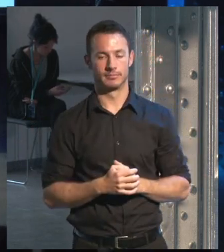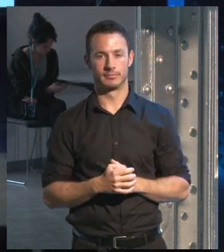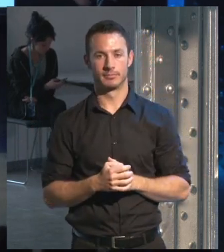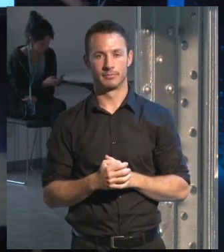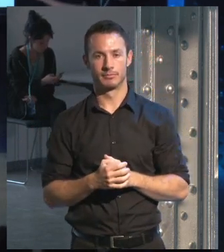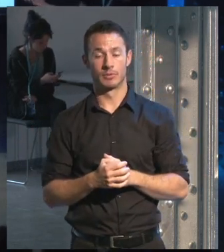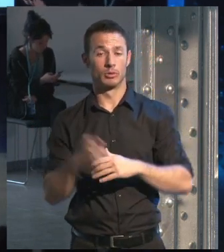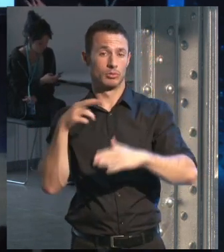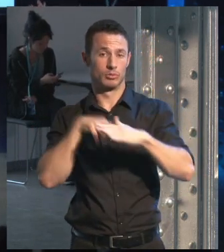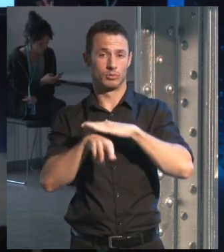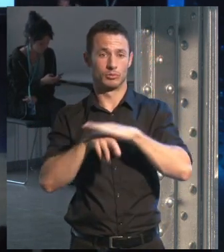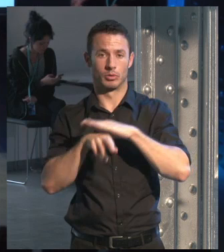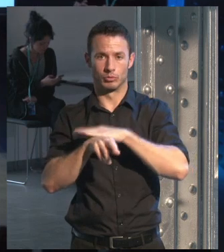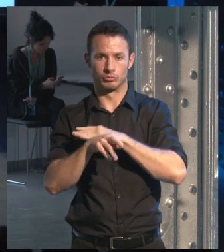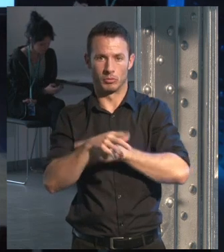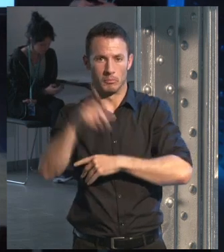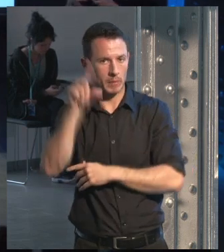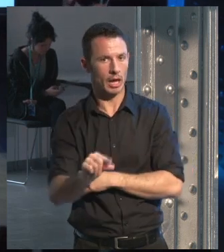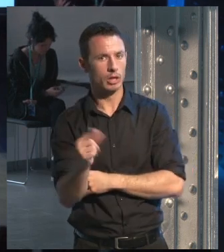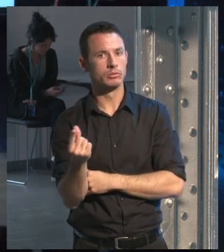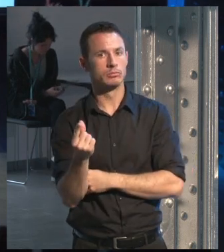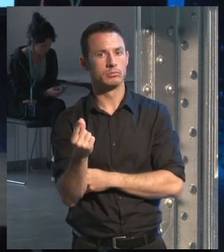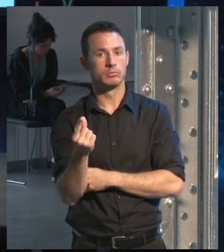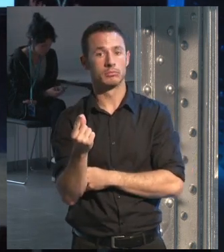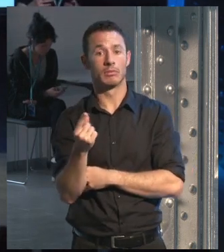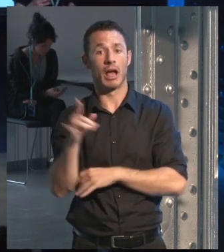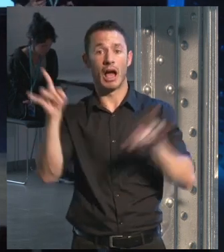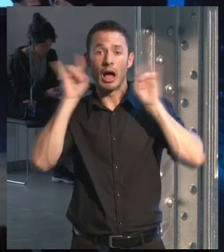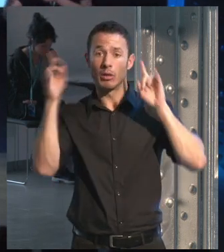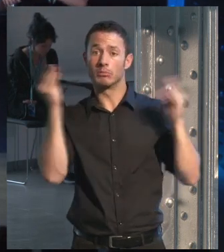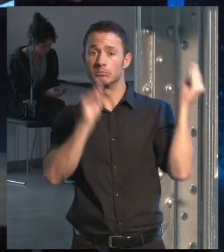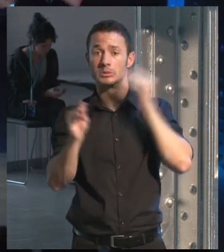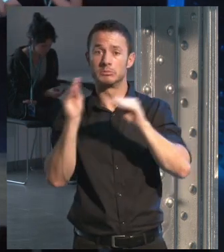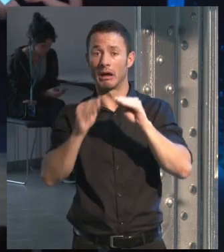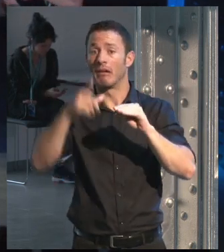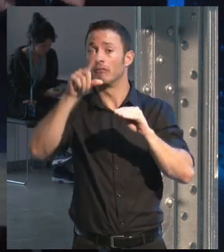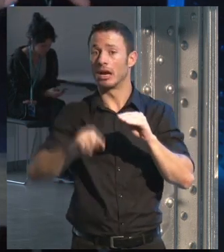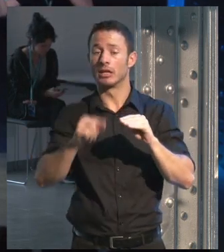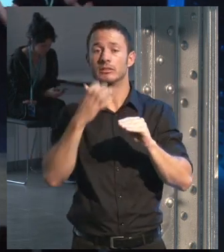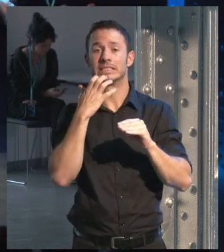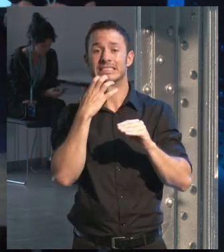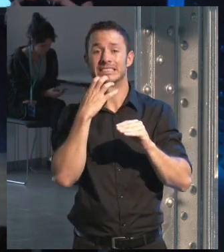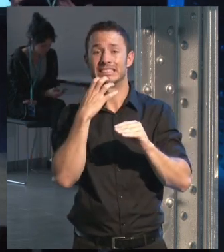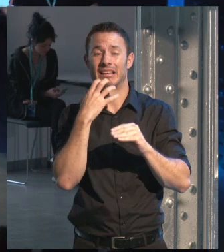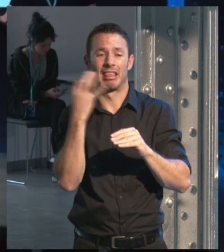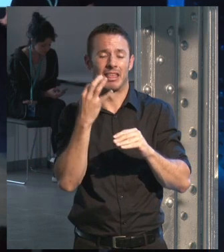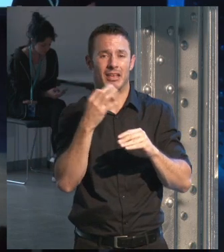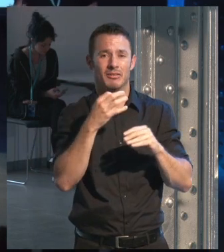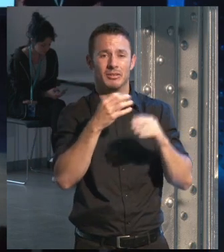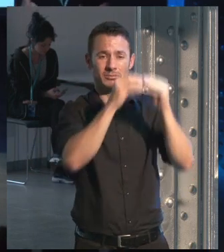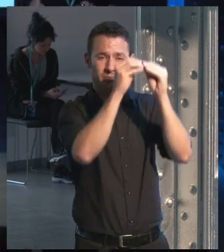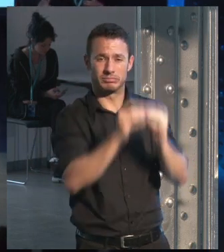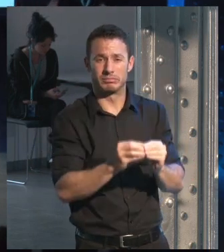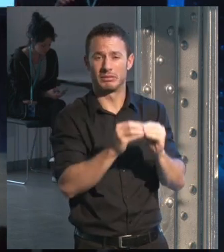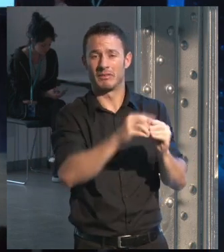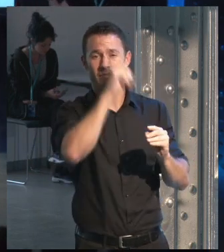Y es un recurso proporcionalmente barato, o sea, realmente la edición de audio es más barata que si tengo que modelar en Super HD un entorno.